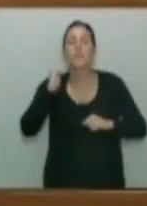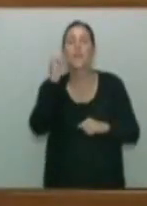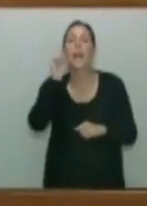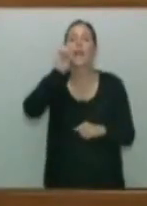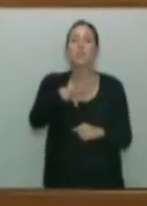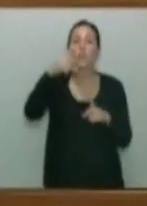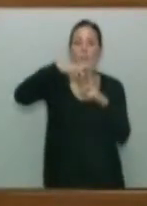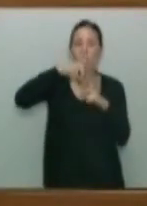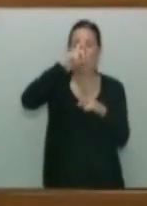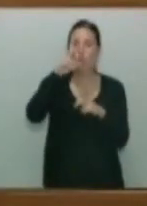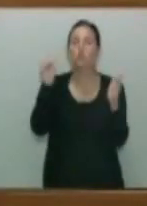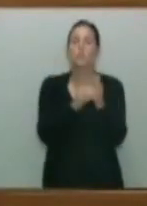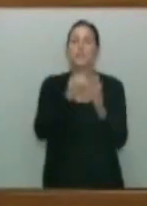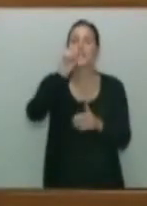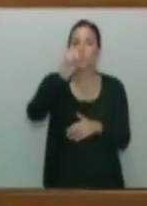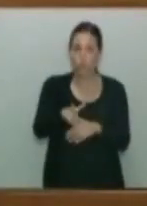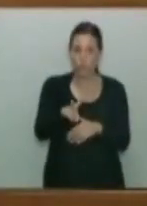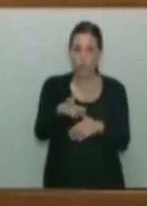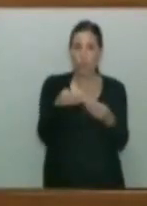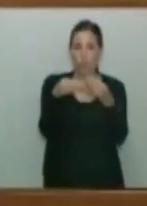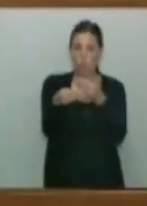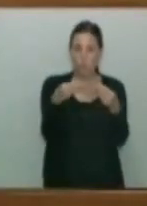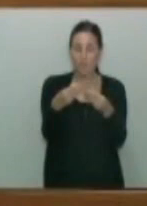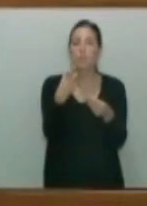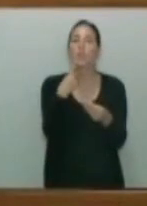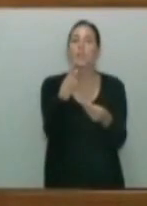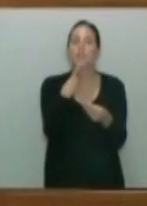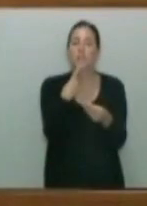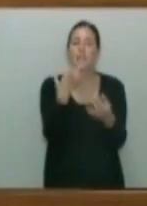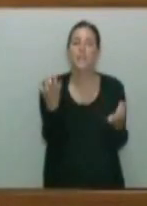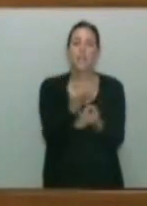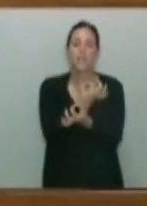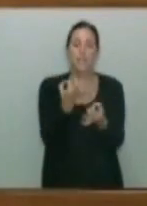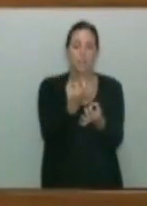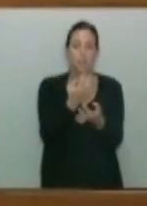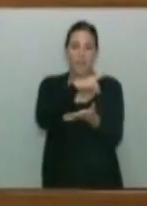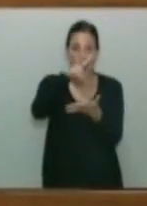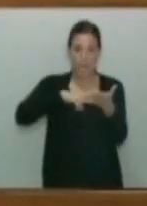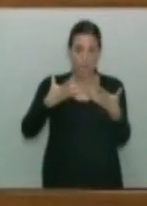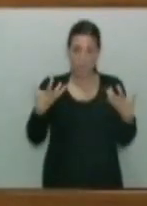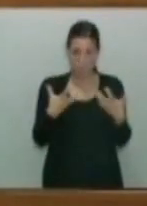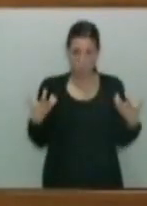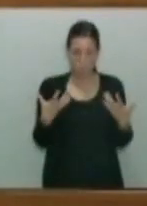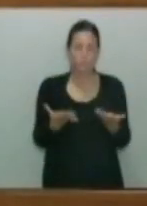del 2012. En ese documento se decía, y leo textualmente,